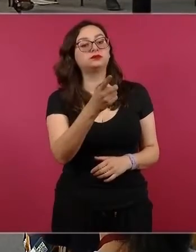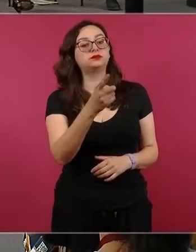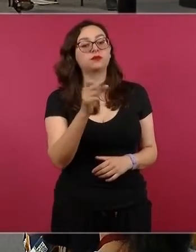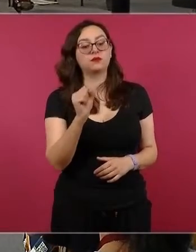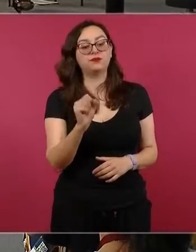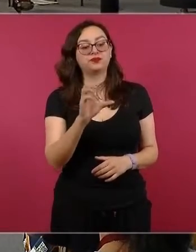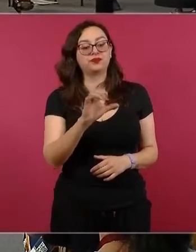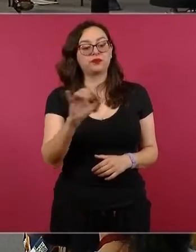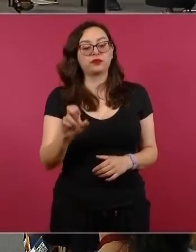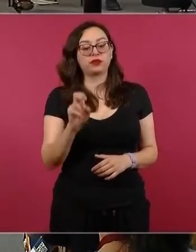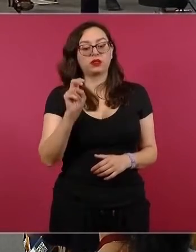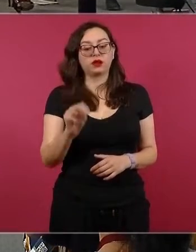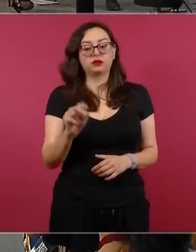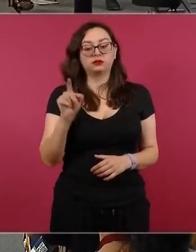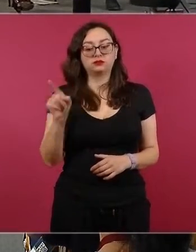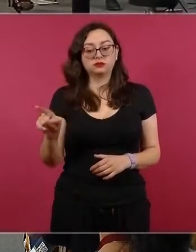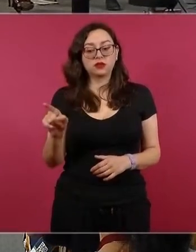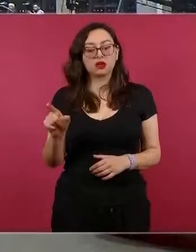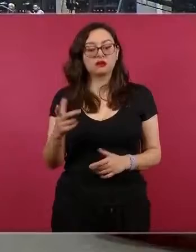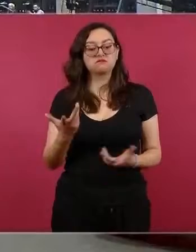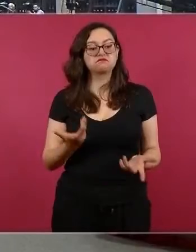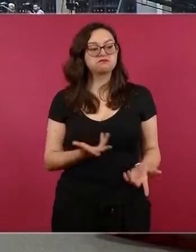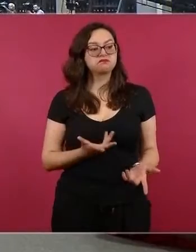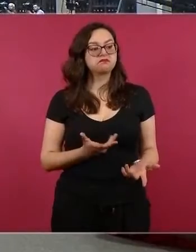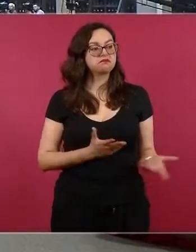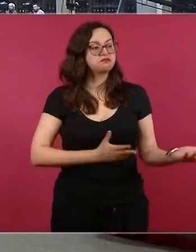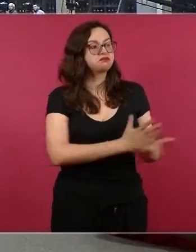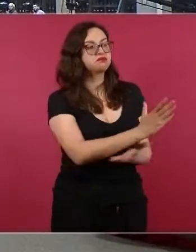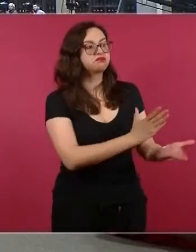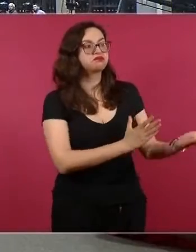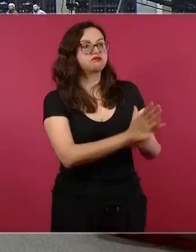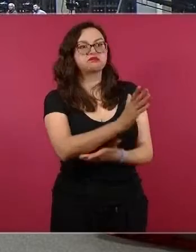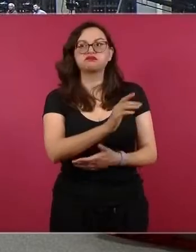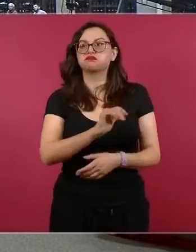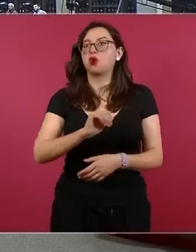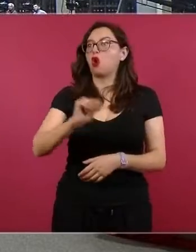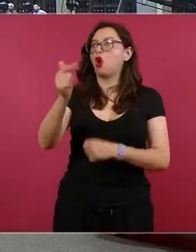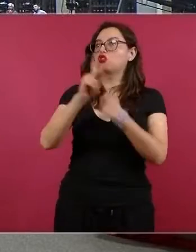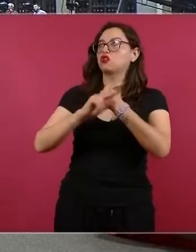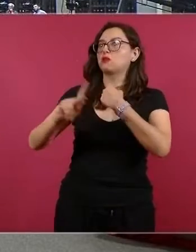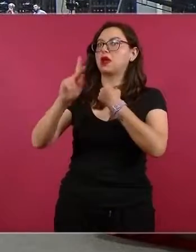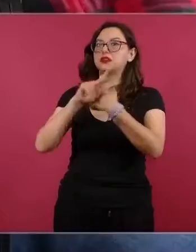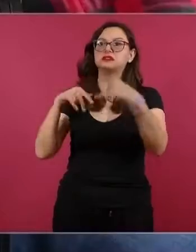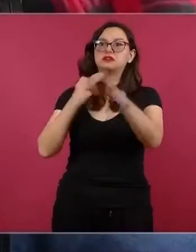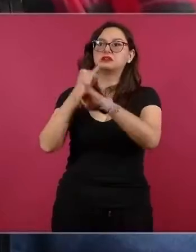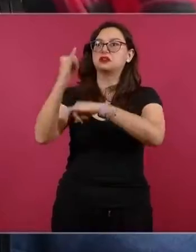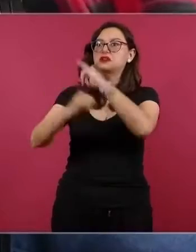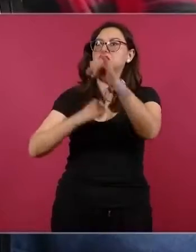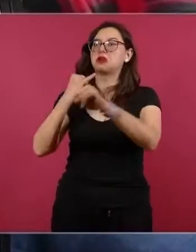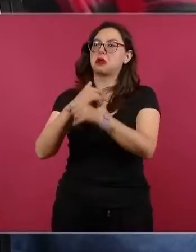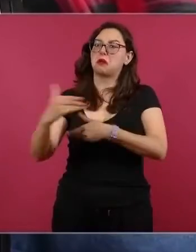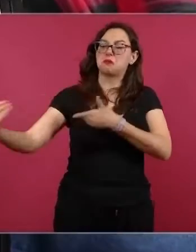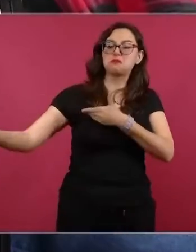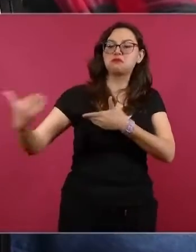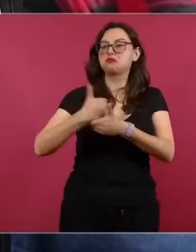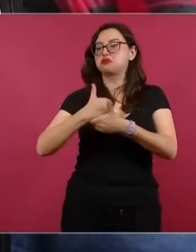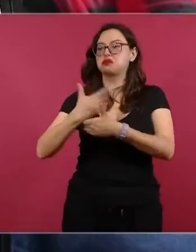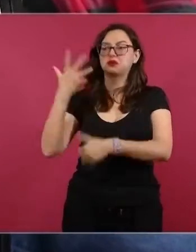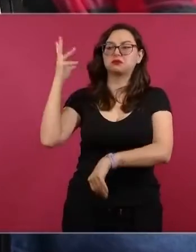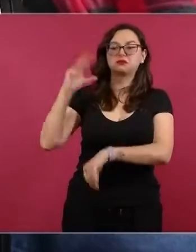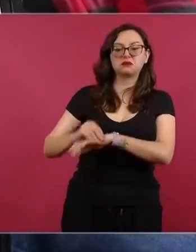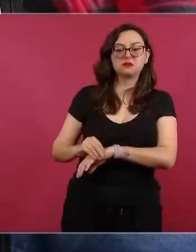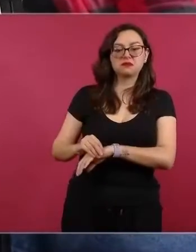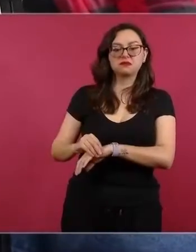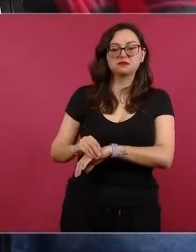al injerencismo de alguna manera, y también, por otra, pretendiendo tapar su, ¿cómo